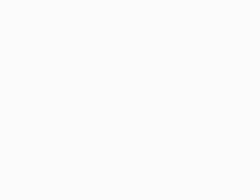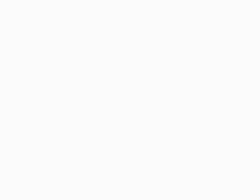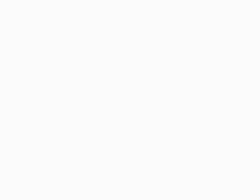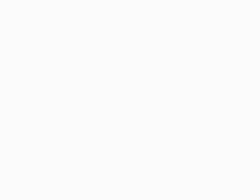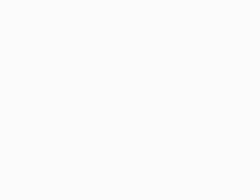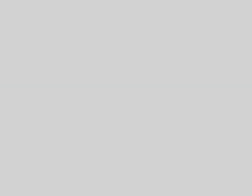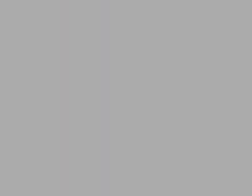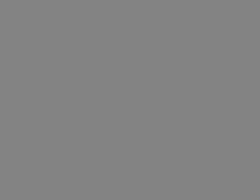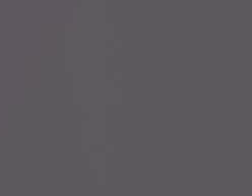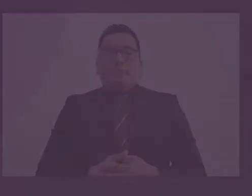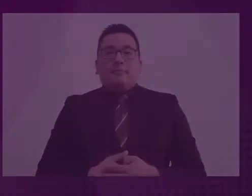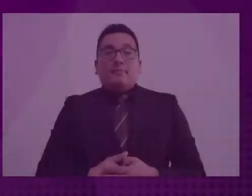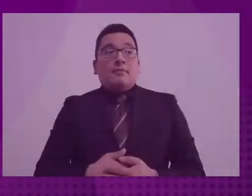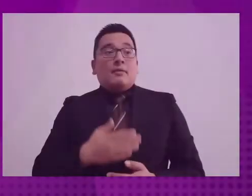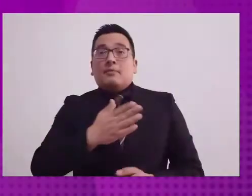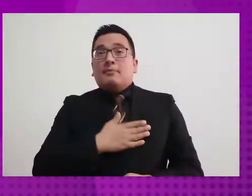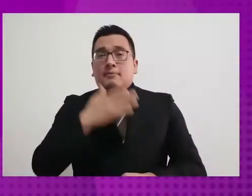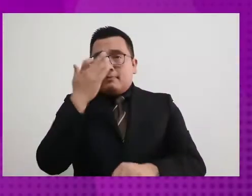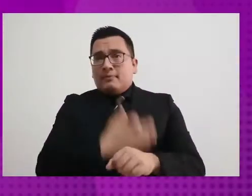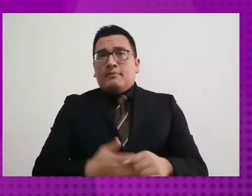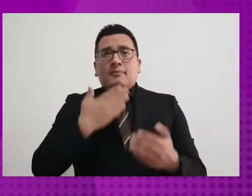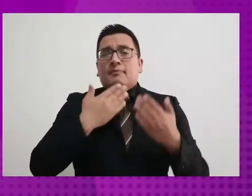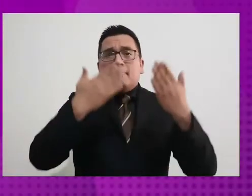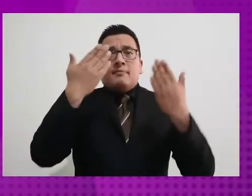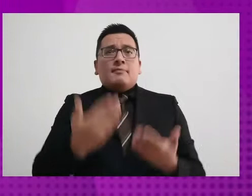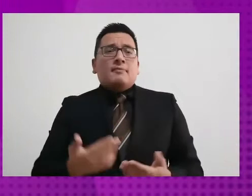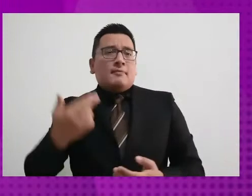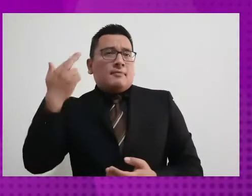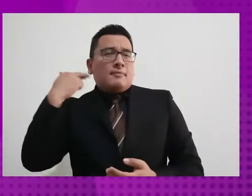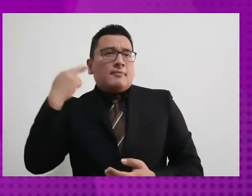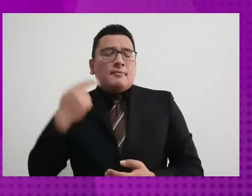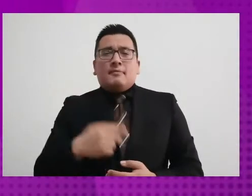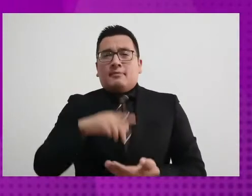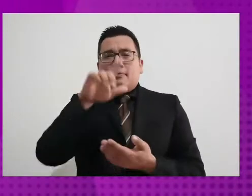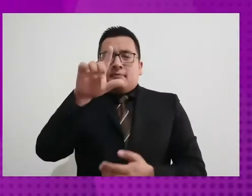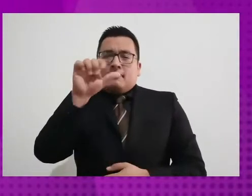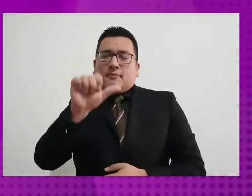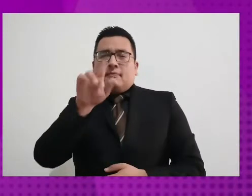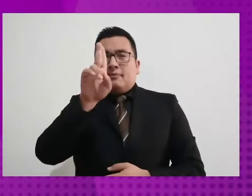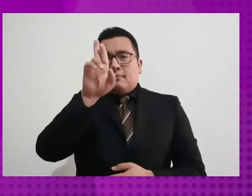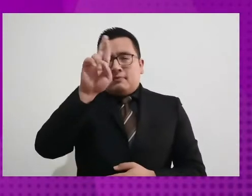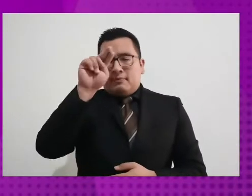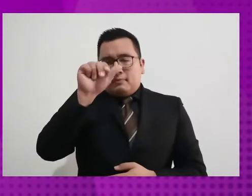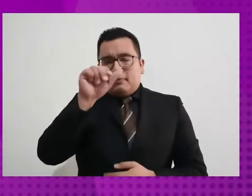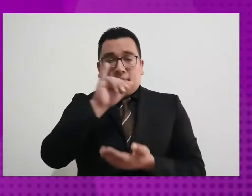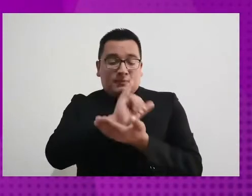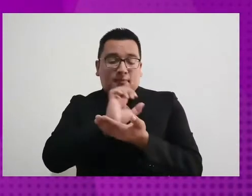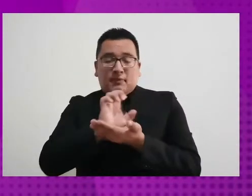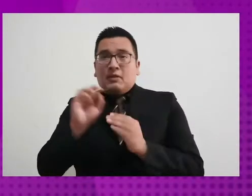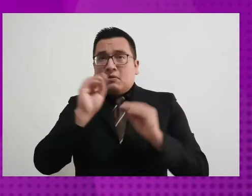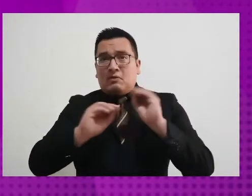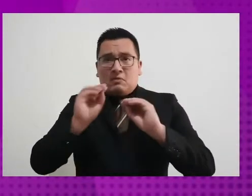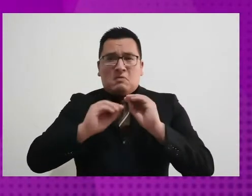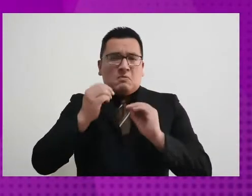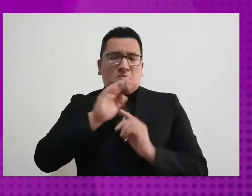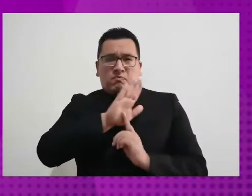entrevista. Listo, buenas tardes, bienvenidos al programa radiofónico La Urna, programa de radio del